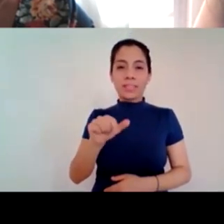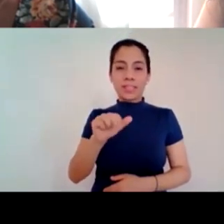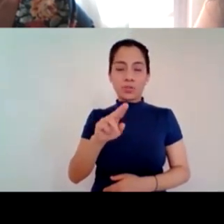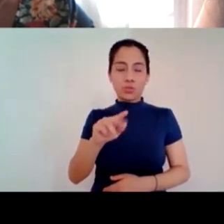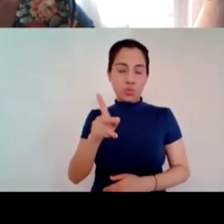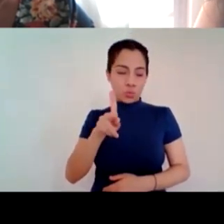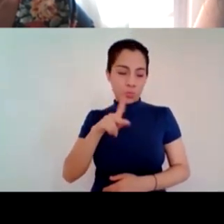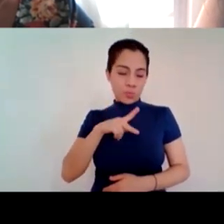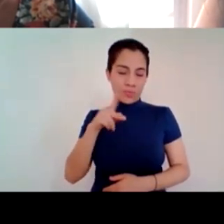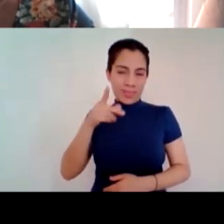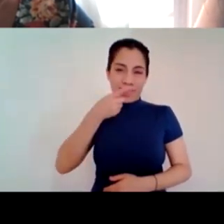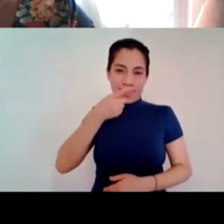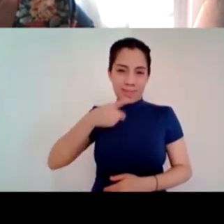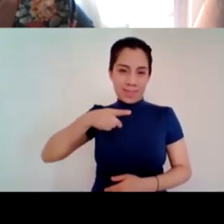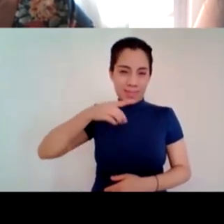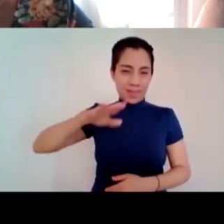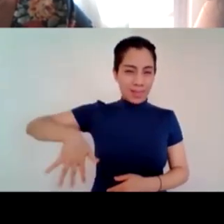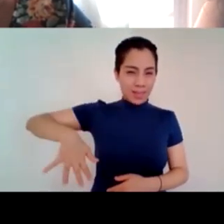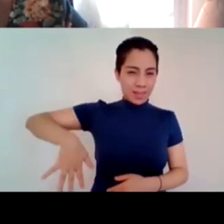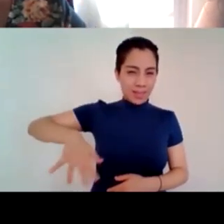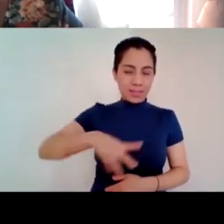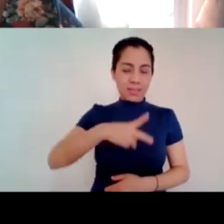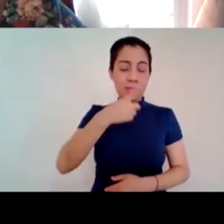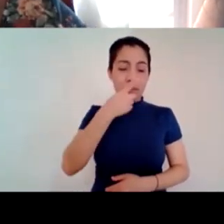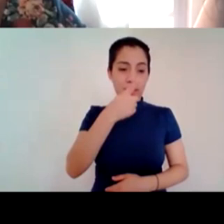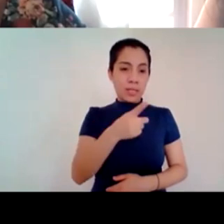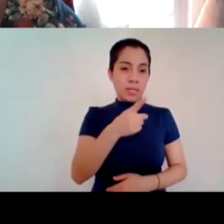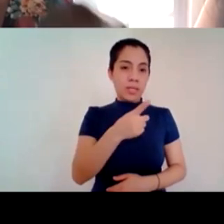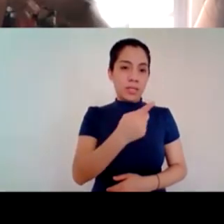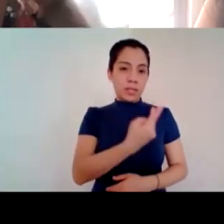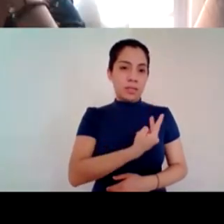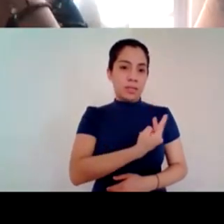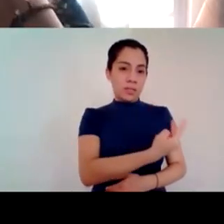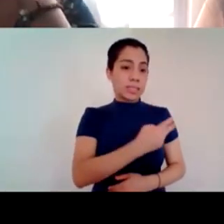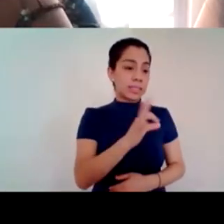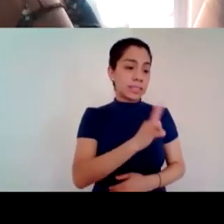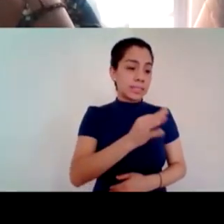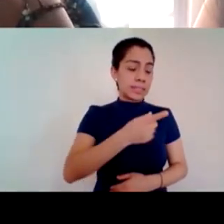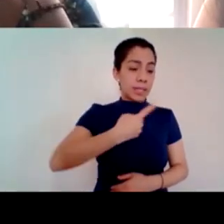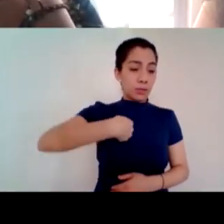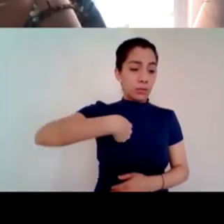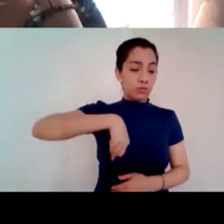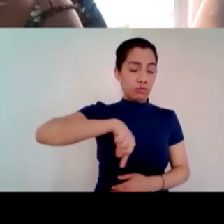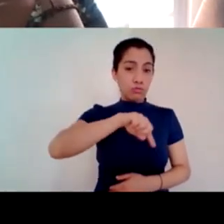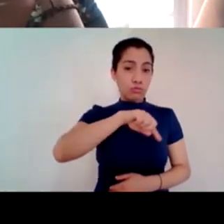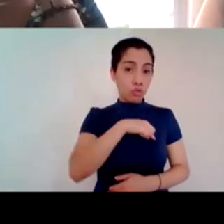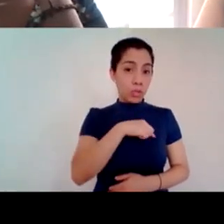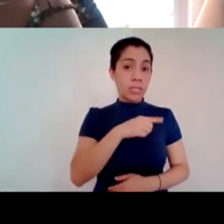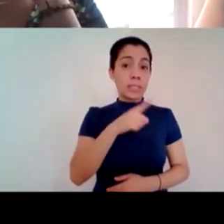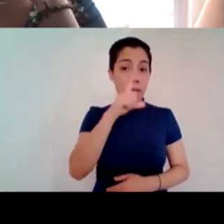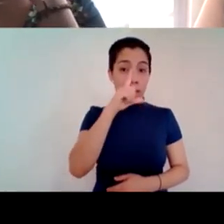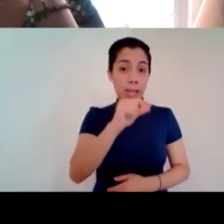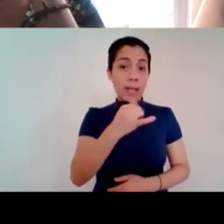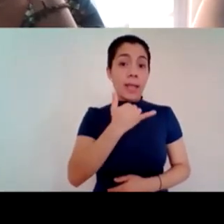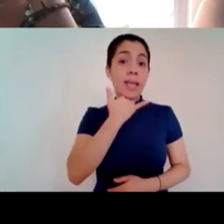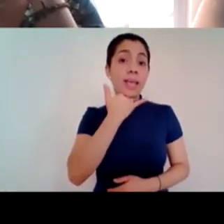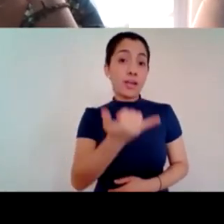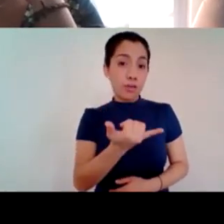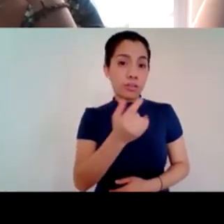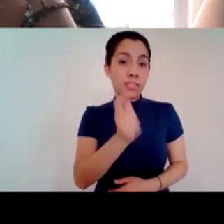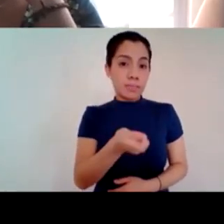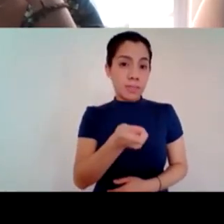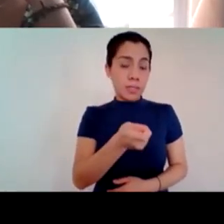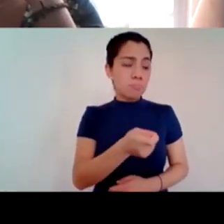hicimos el trato de que estamos perdonadas de antemano por cualquier error que podamos cometer en la vida las dos entonces